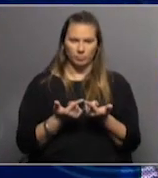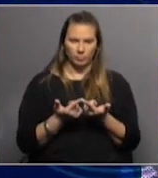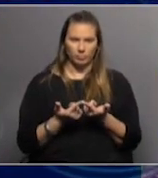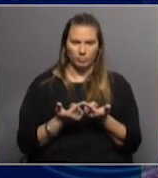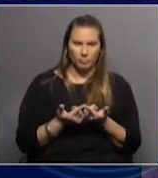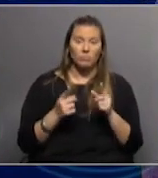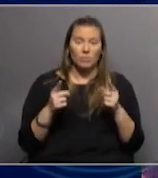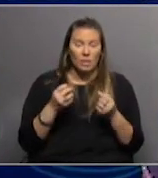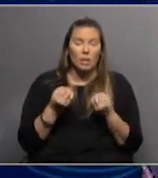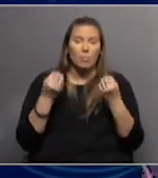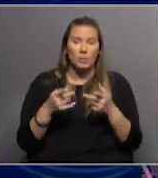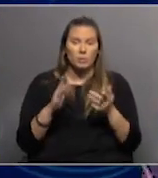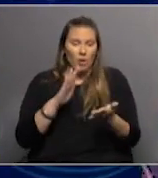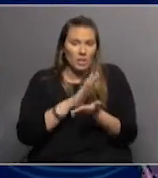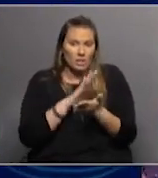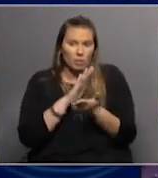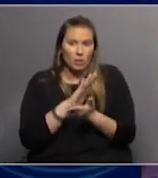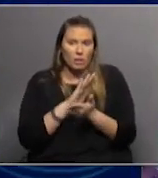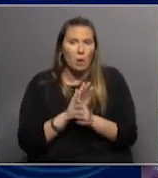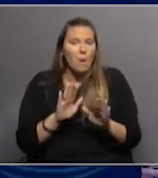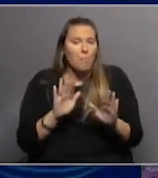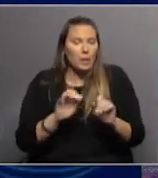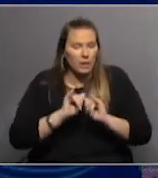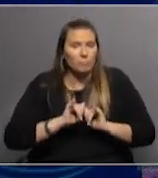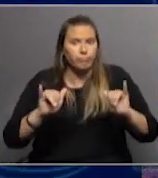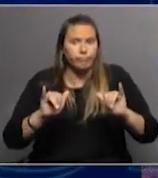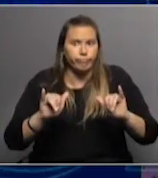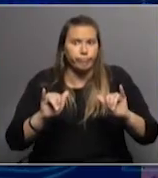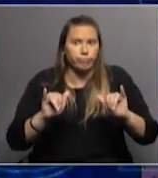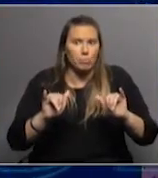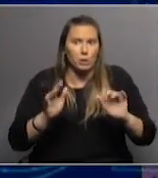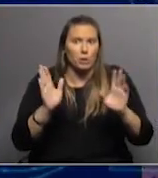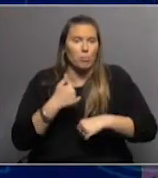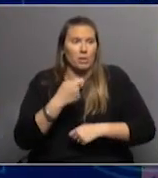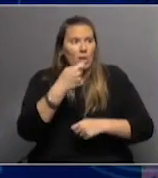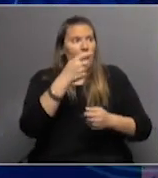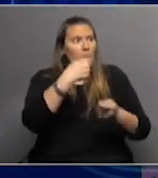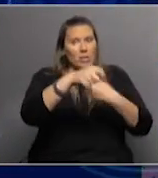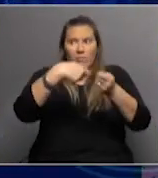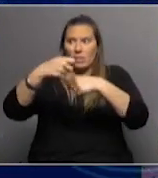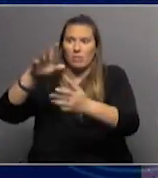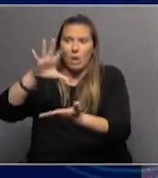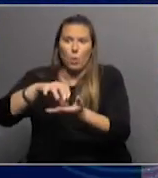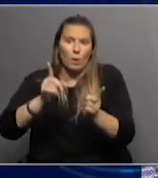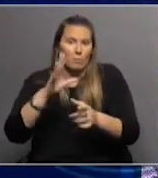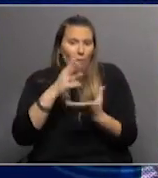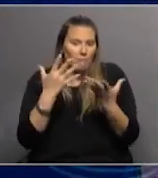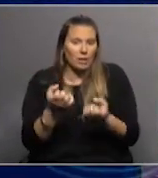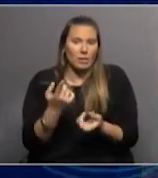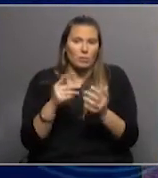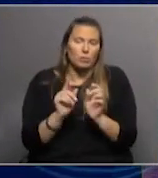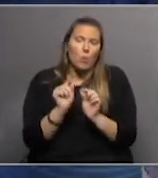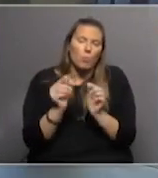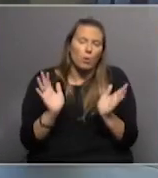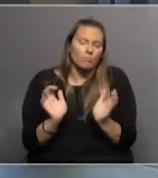¿Qué produjo eso? Que las editoriales frenaran sus lanzamientos porque no tenían todos los puntos de venta que querían tener. Entonces se retrajo un